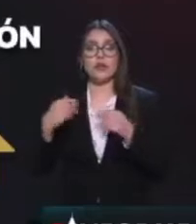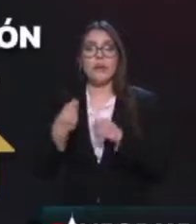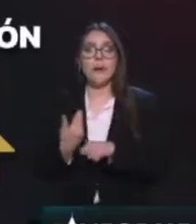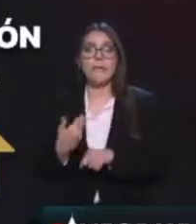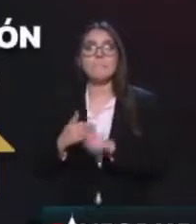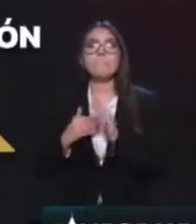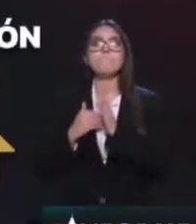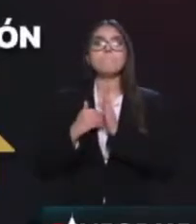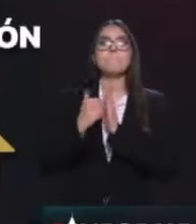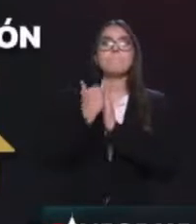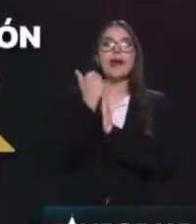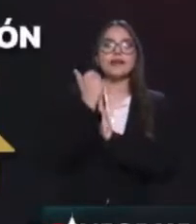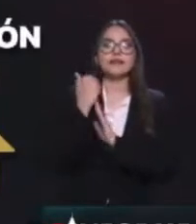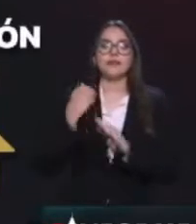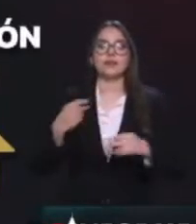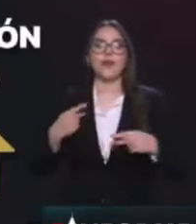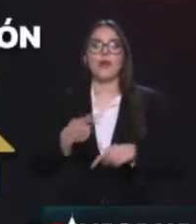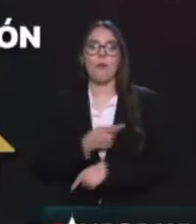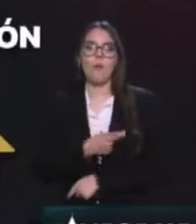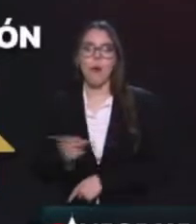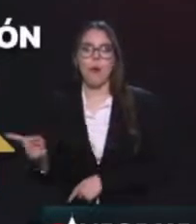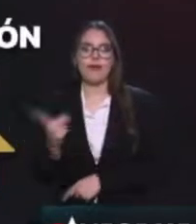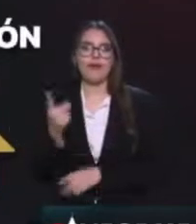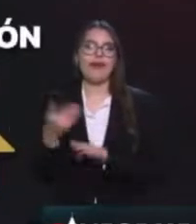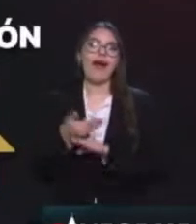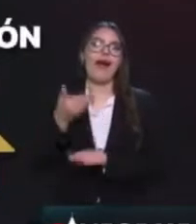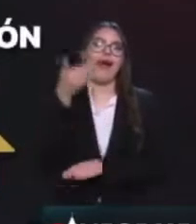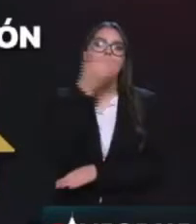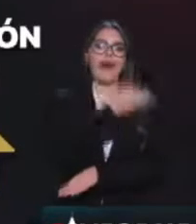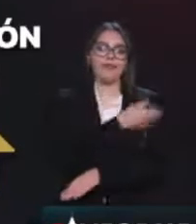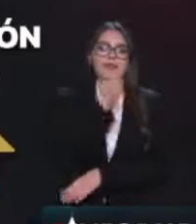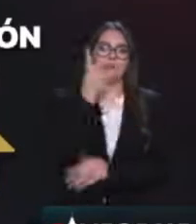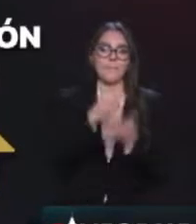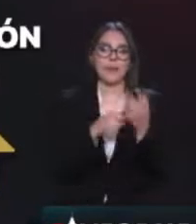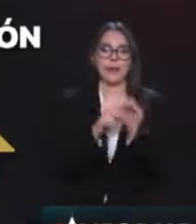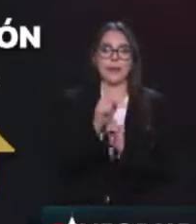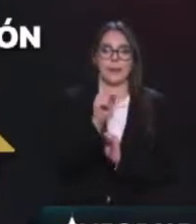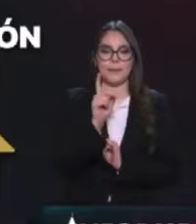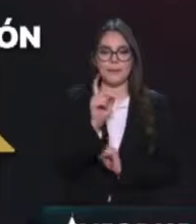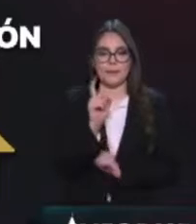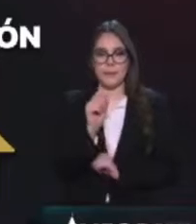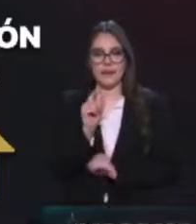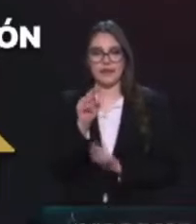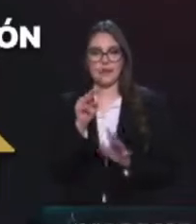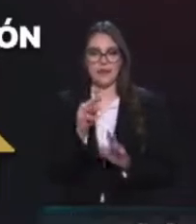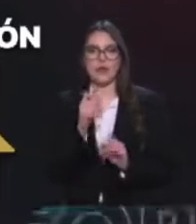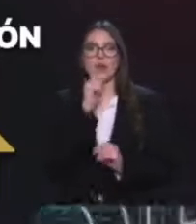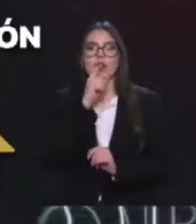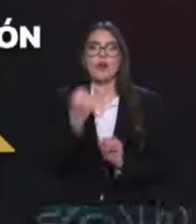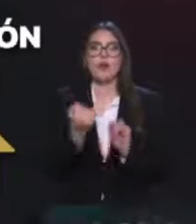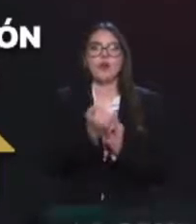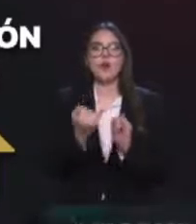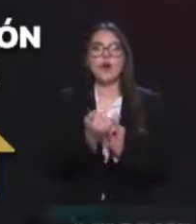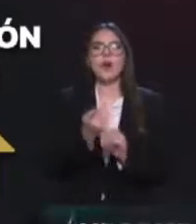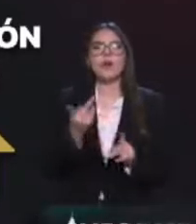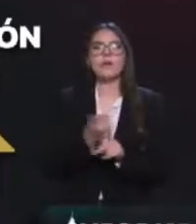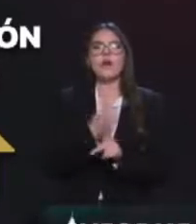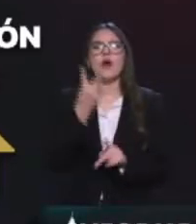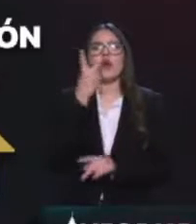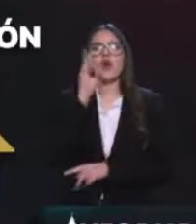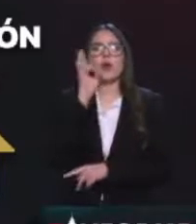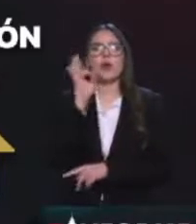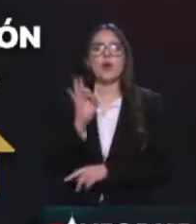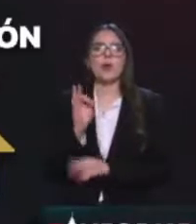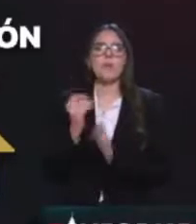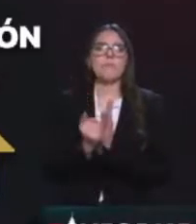2018 y 2020. De acuerdo con estas estimaciones del Coneval, esto se traduce en un crecimiento de 2% en la